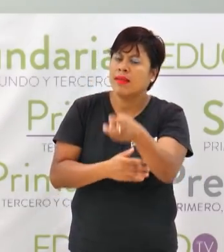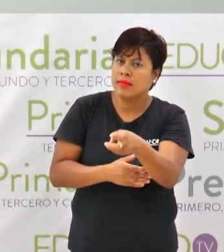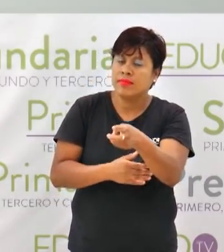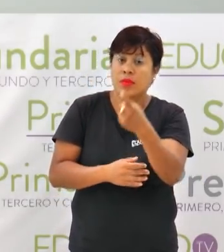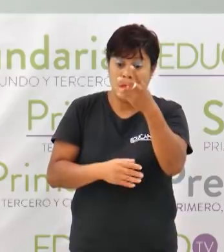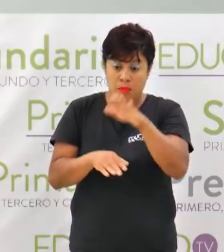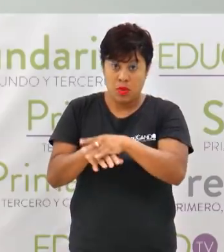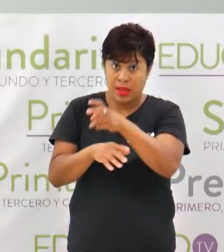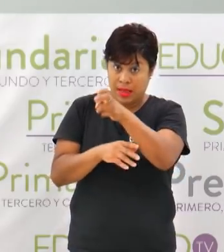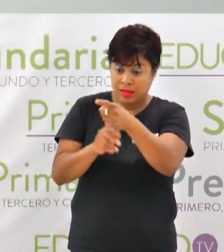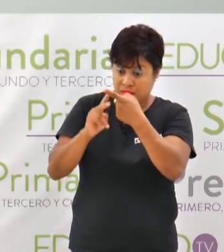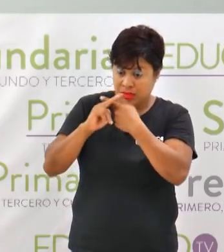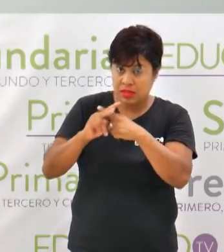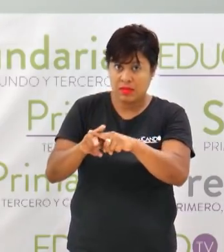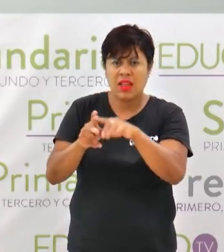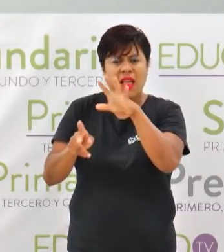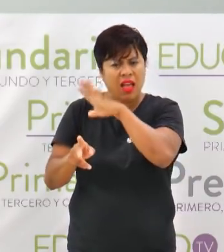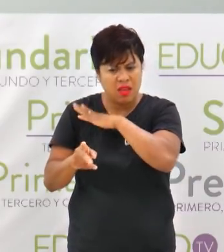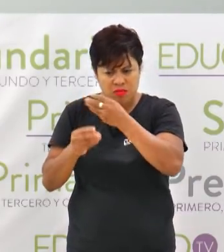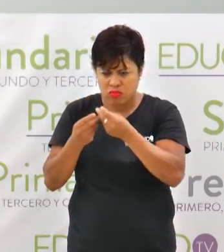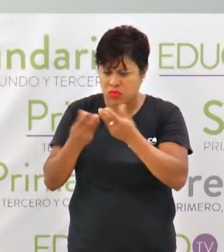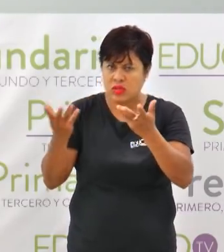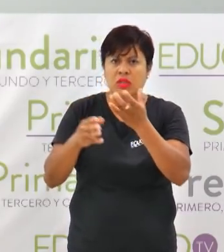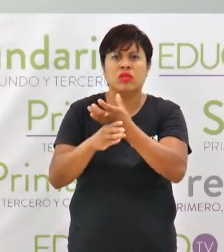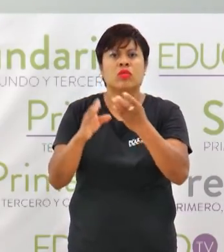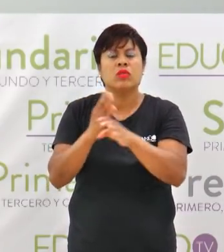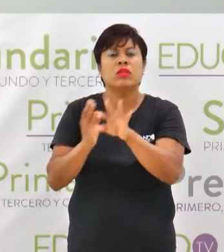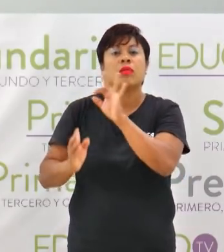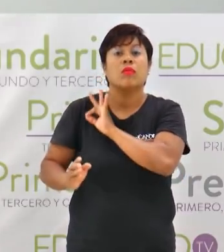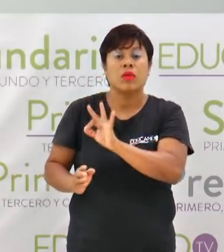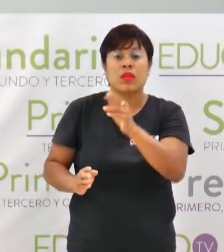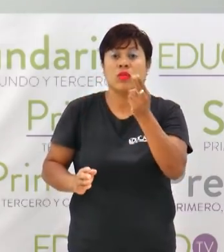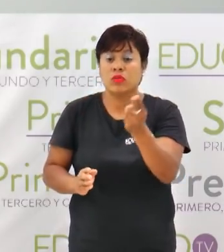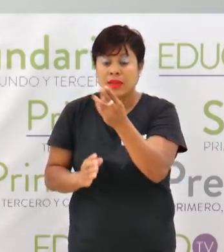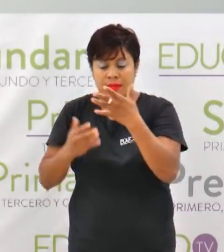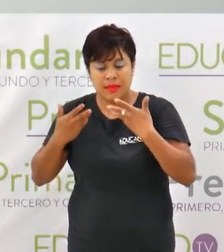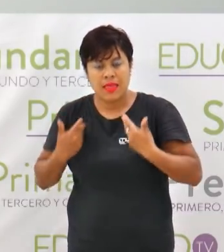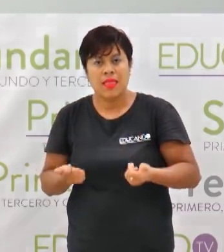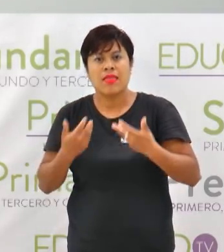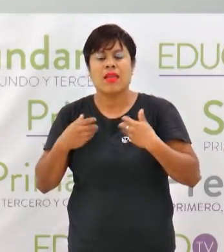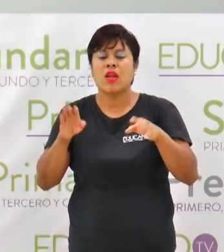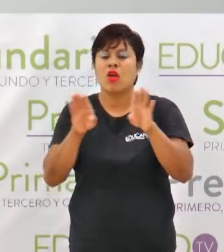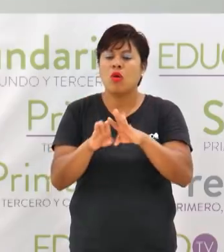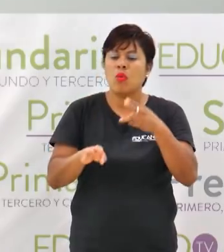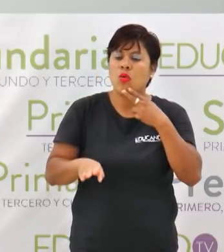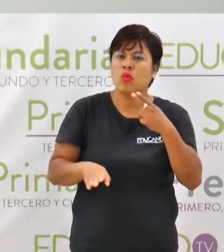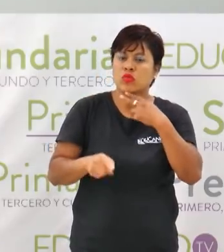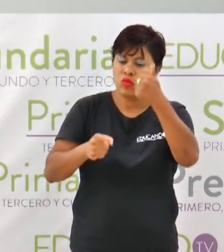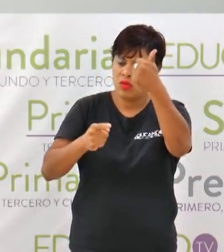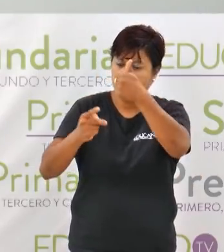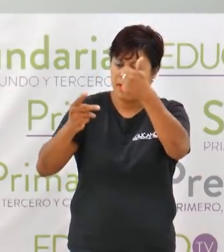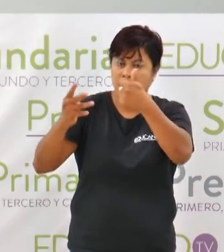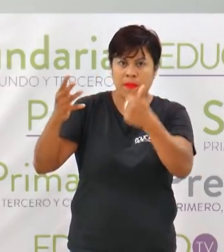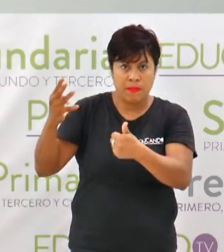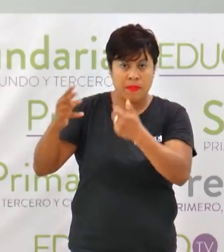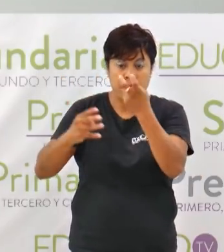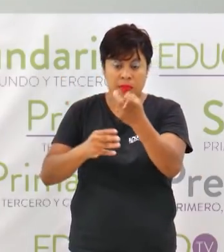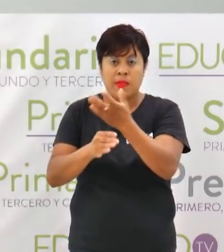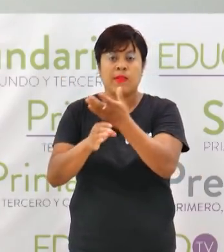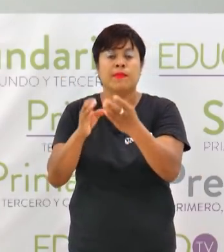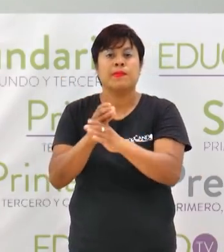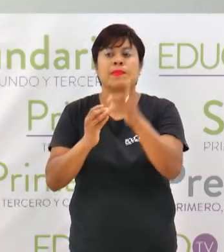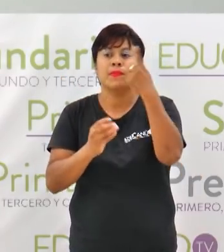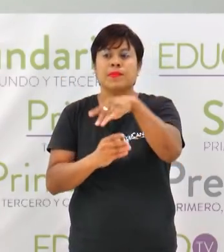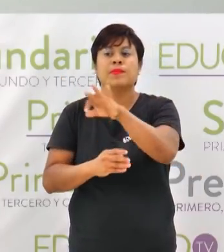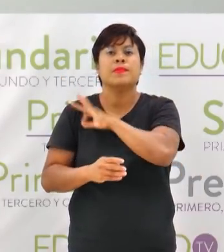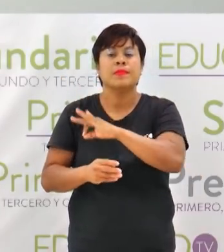partir de esto hay herramientas que nos van a permitir entender el uso de cada una de estas herramientas